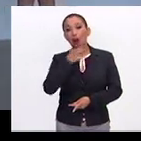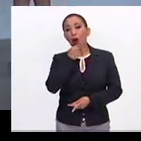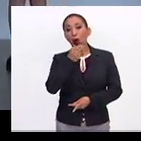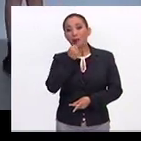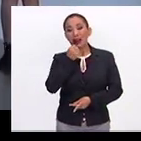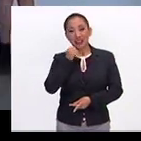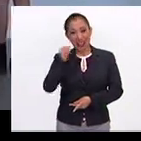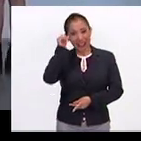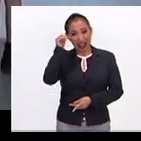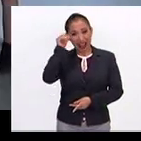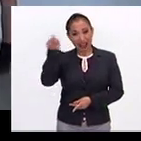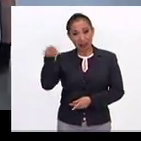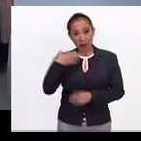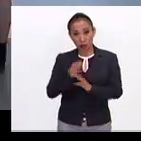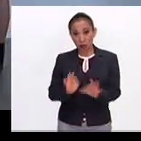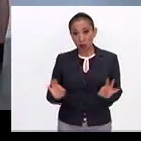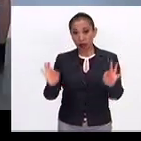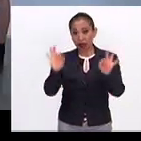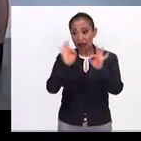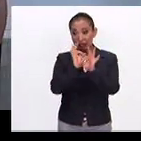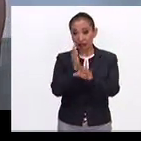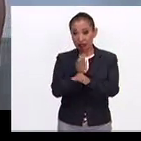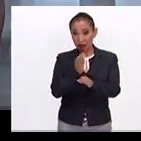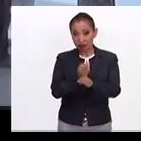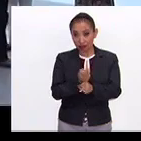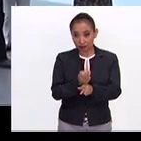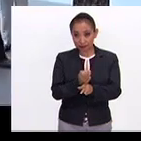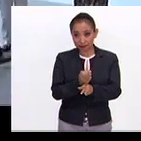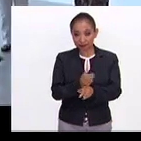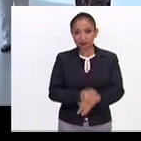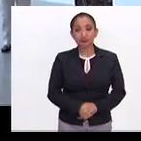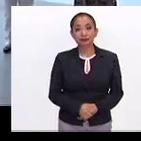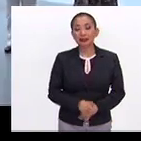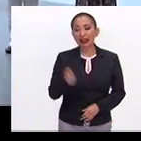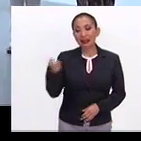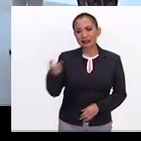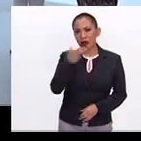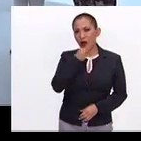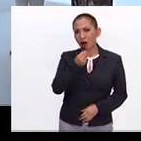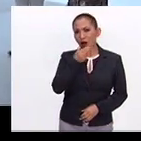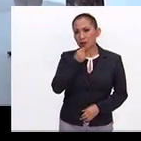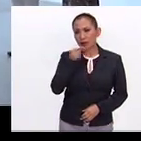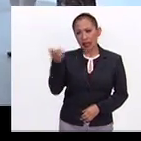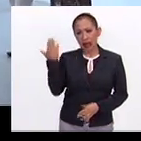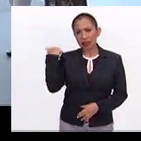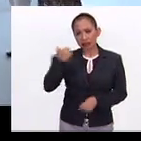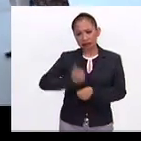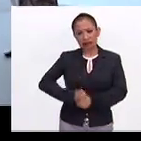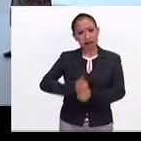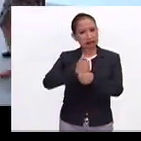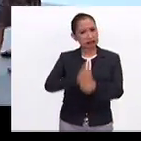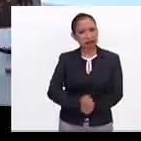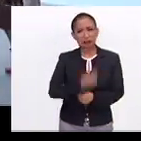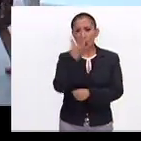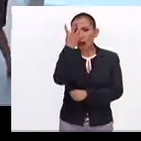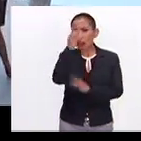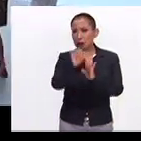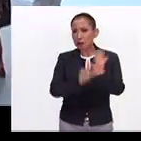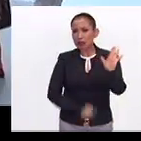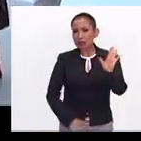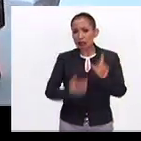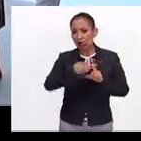activista asiático más influyente de los tiempos recientes. Ai Weiwei sufrió en carne propia, por 4 meses,